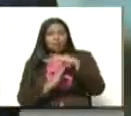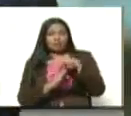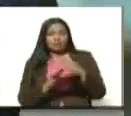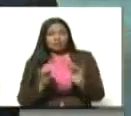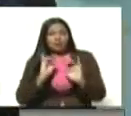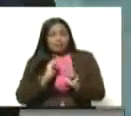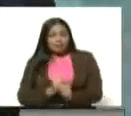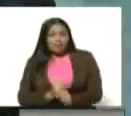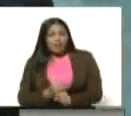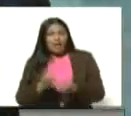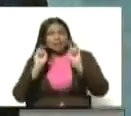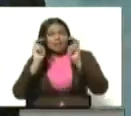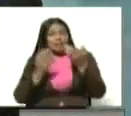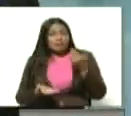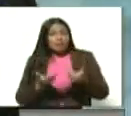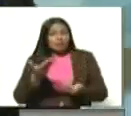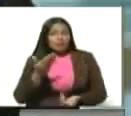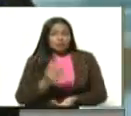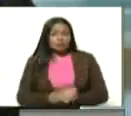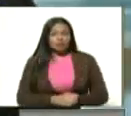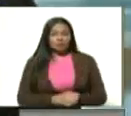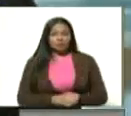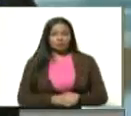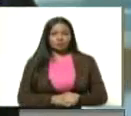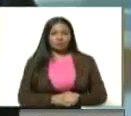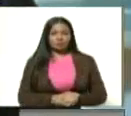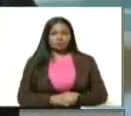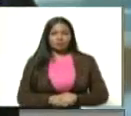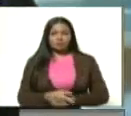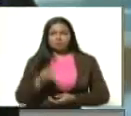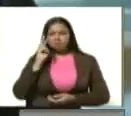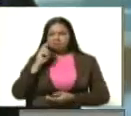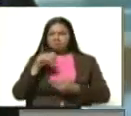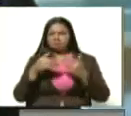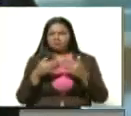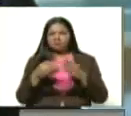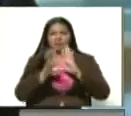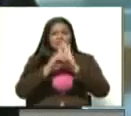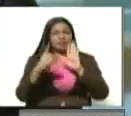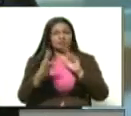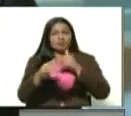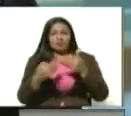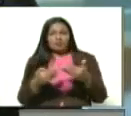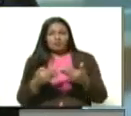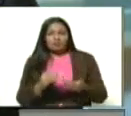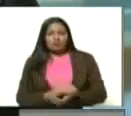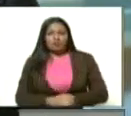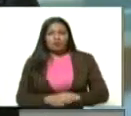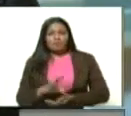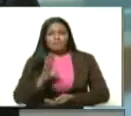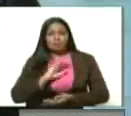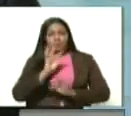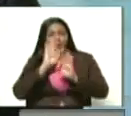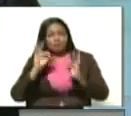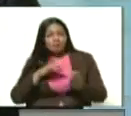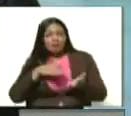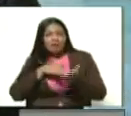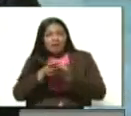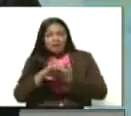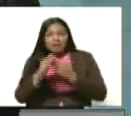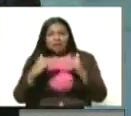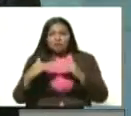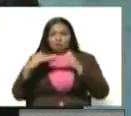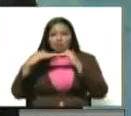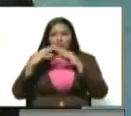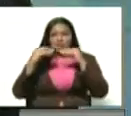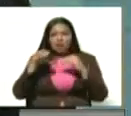vamos a una pausa, ya venimos. Este tema es muy importante, lo que tiene que ver con los derechos, ¿no? Tiene que ver con derechos, garantías y el